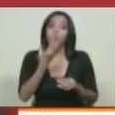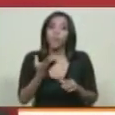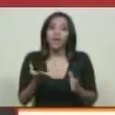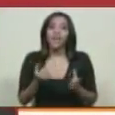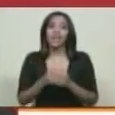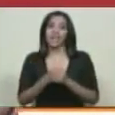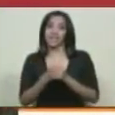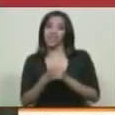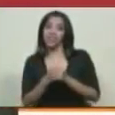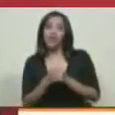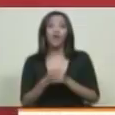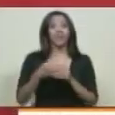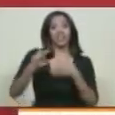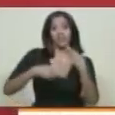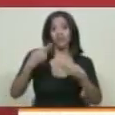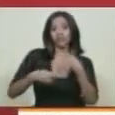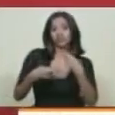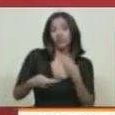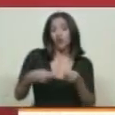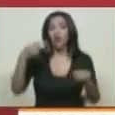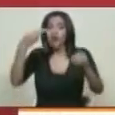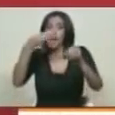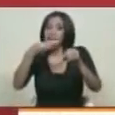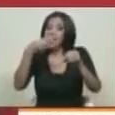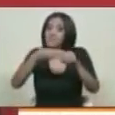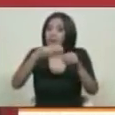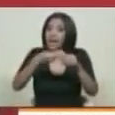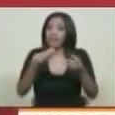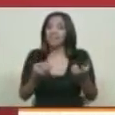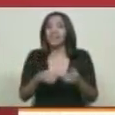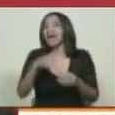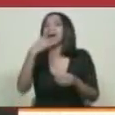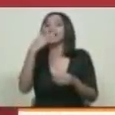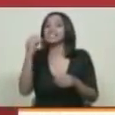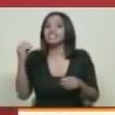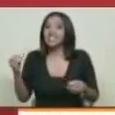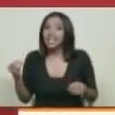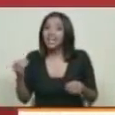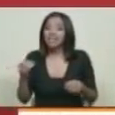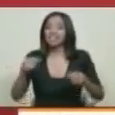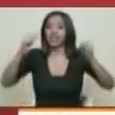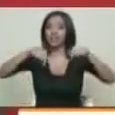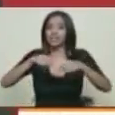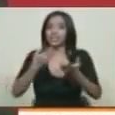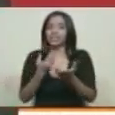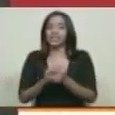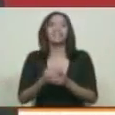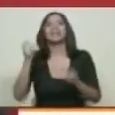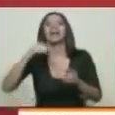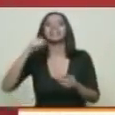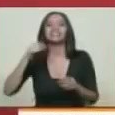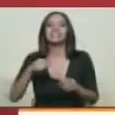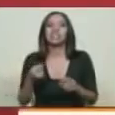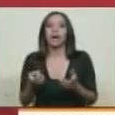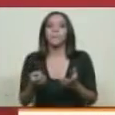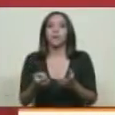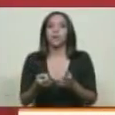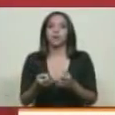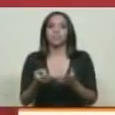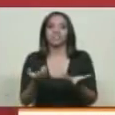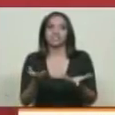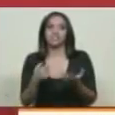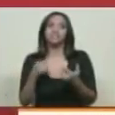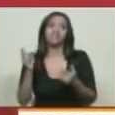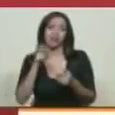así, mi amor. La papota. Entonces, todo era chévere y todo era de piña. Entonces, ahorita que apretó la cosa, que necesitamos estar consonando, o sea, vamos a